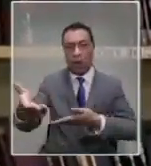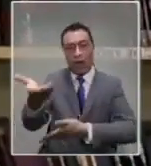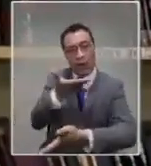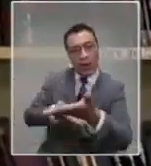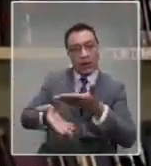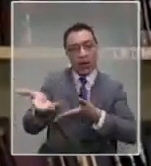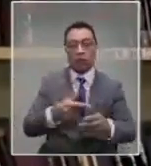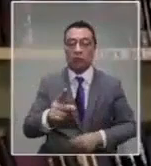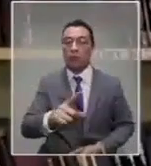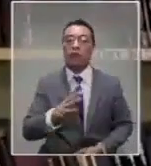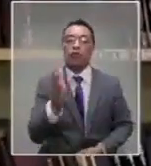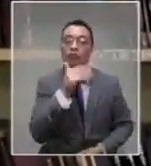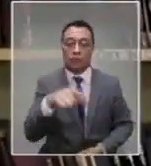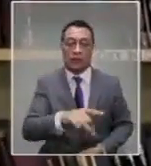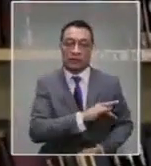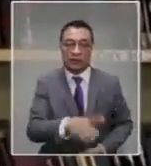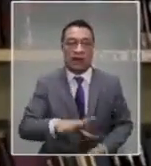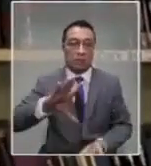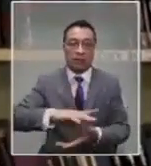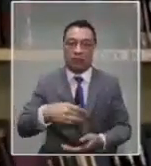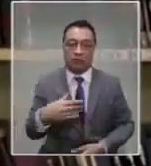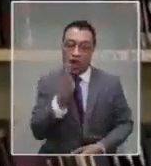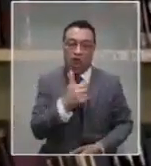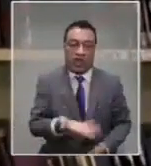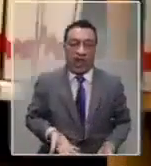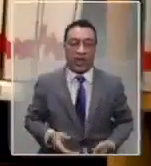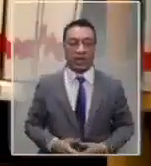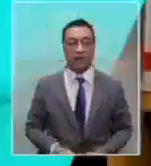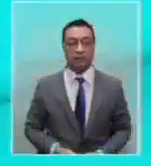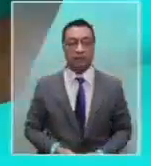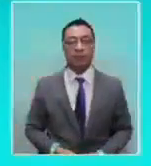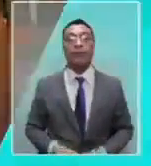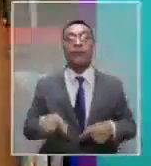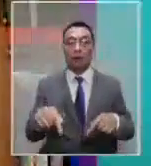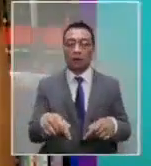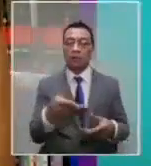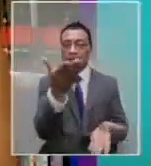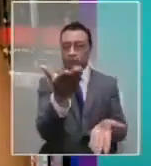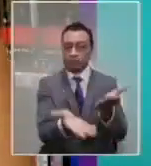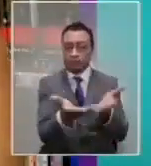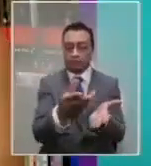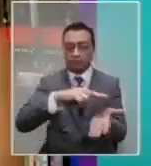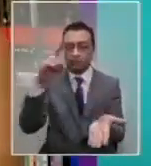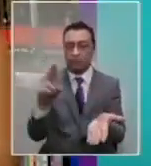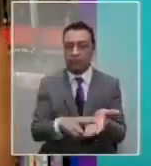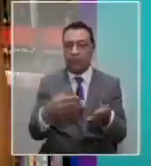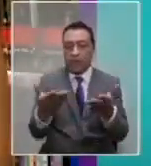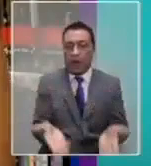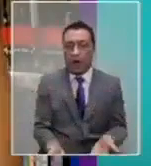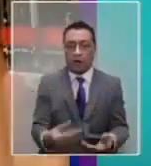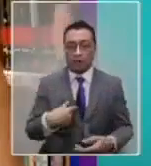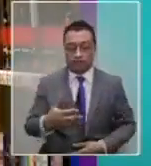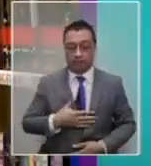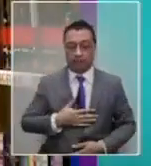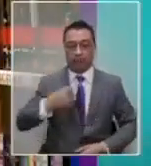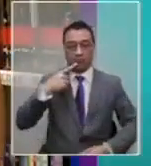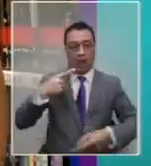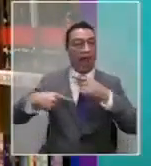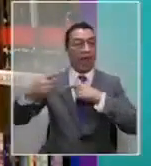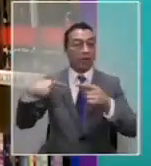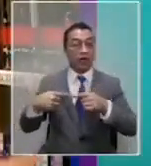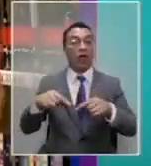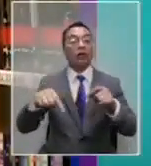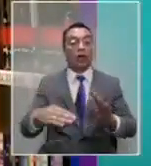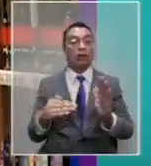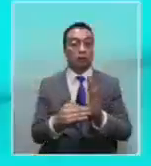esa relación que todavía como Chile, como país, no tenemos. Ahora, también evaluando la realidad en este momento respecto de nuestra propia